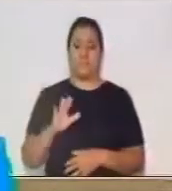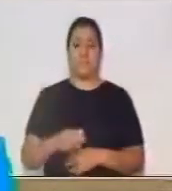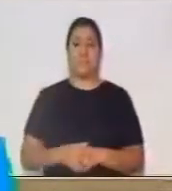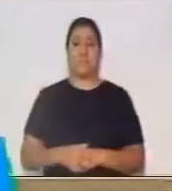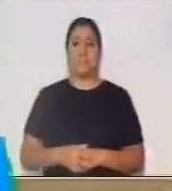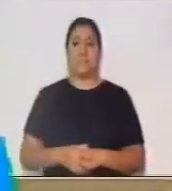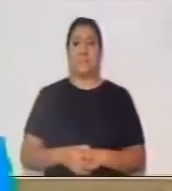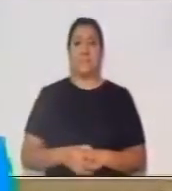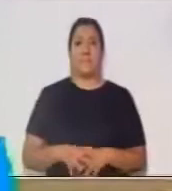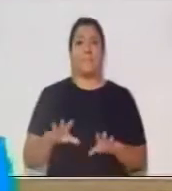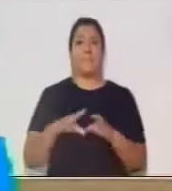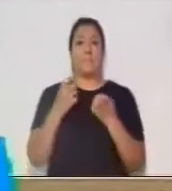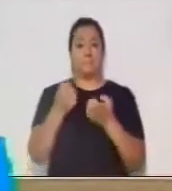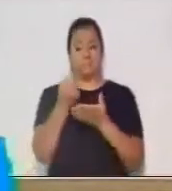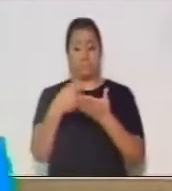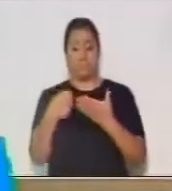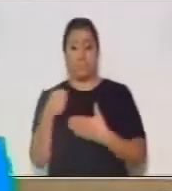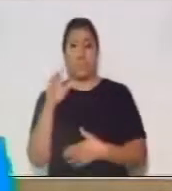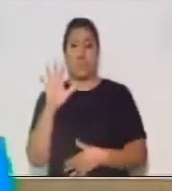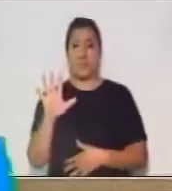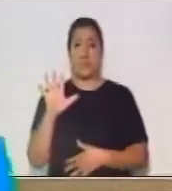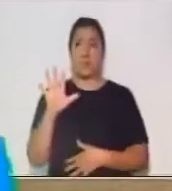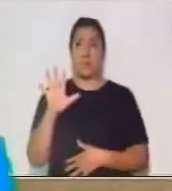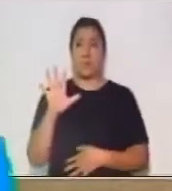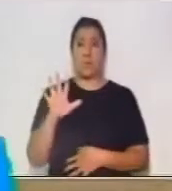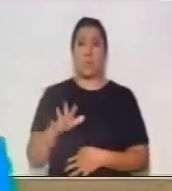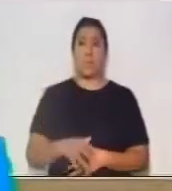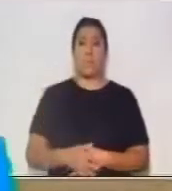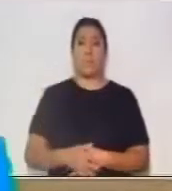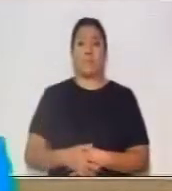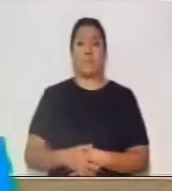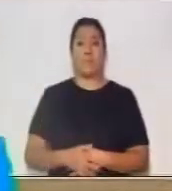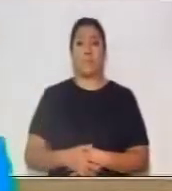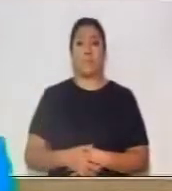You got the smile.